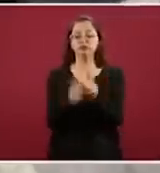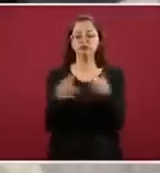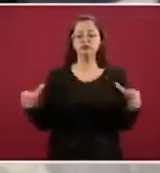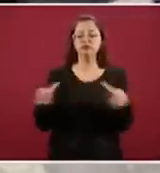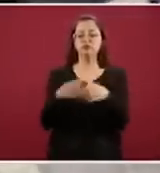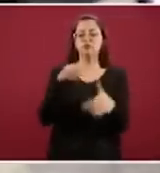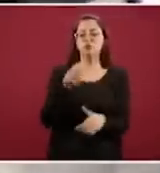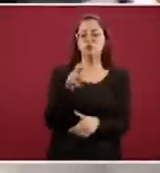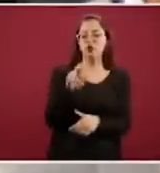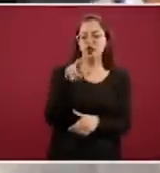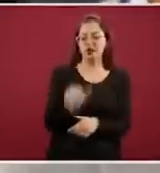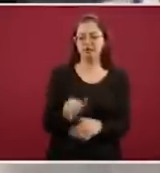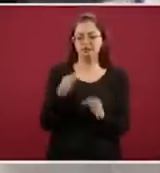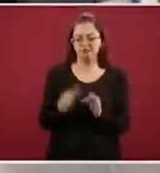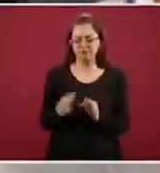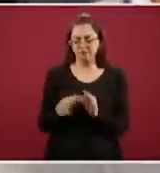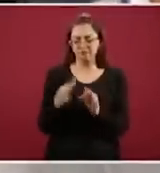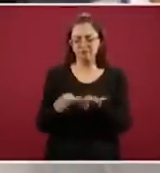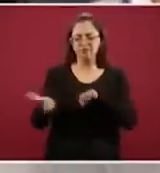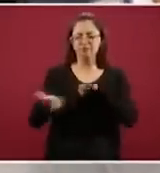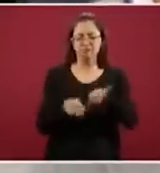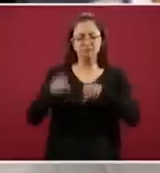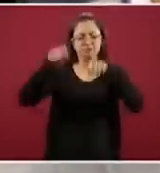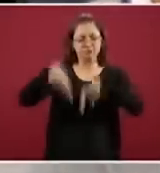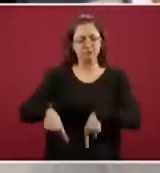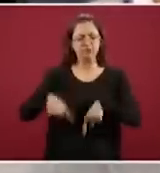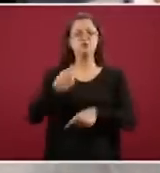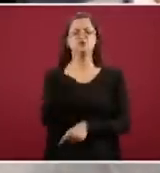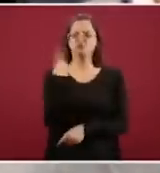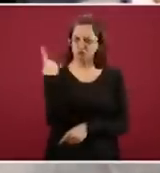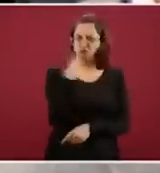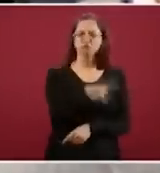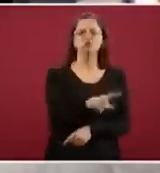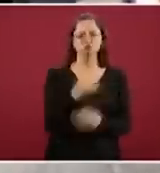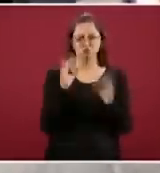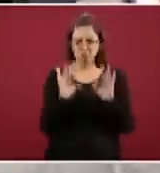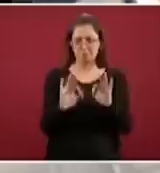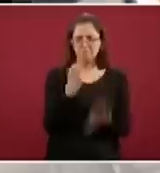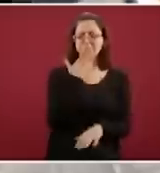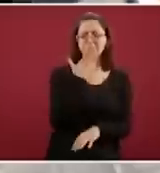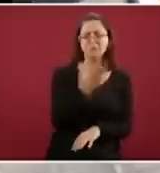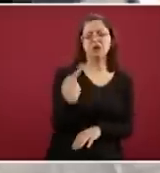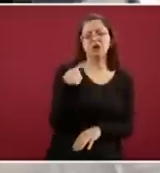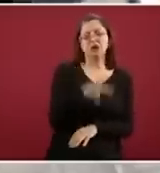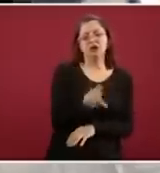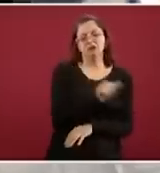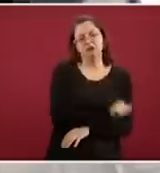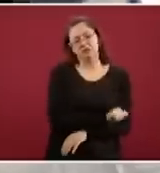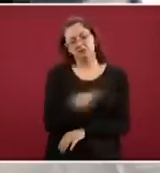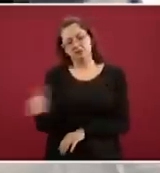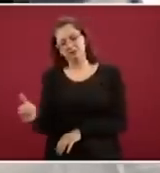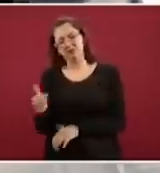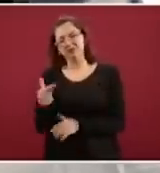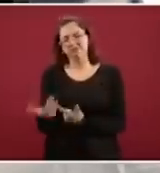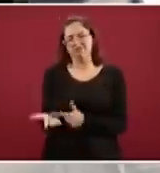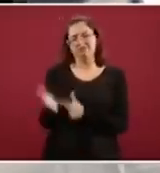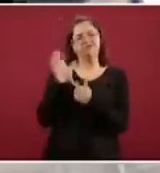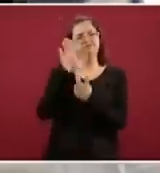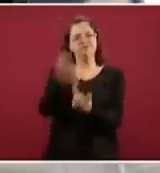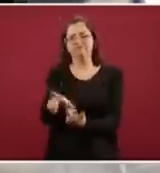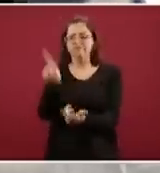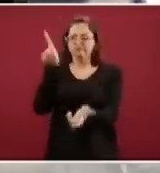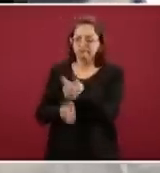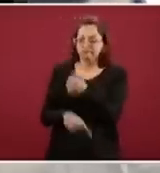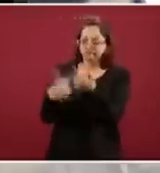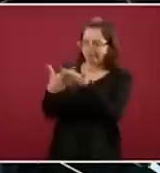haciendo un buen trabajo al denunciar incluso a gente de su partido, pero por otro lado señalan que es una clara muestra de que al